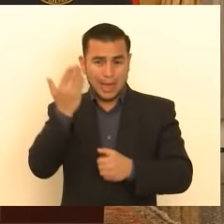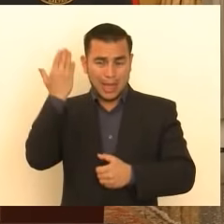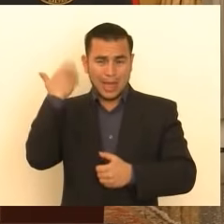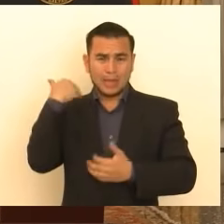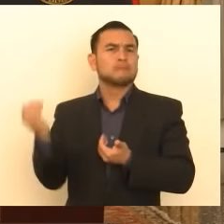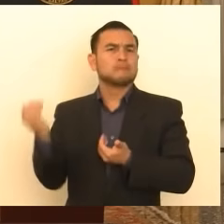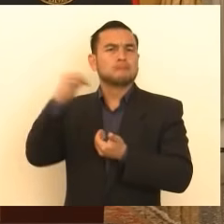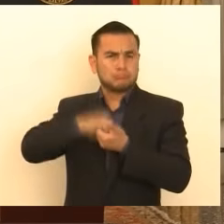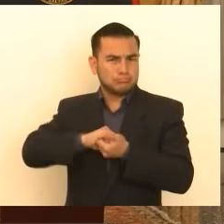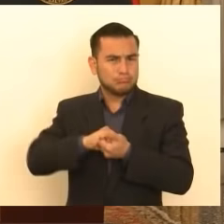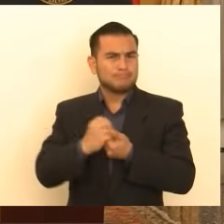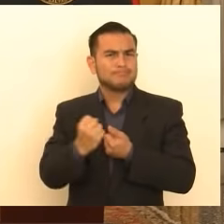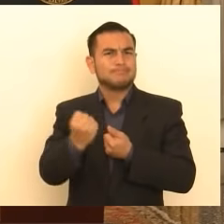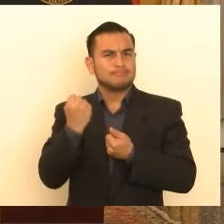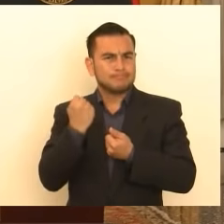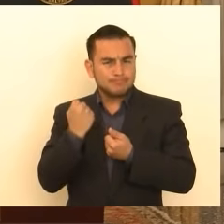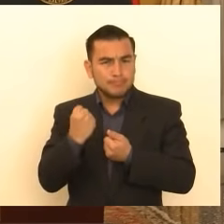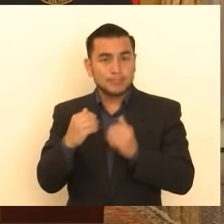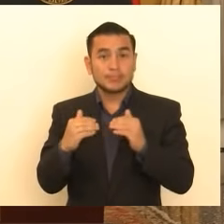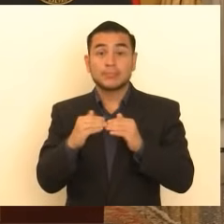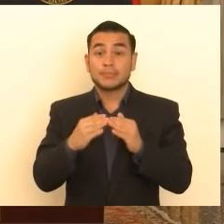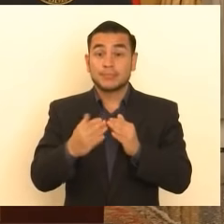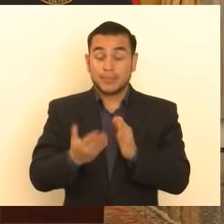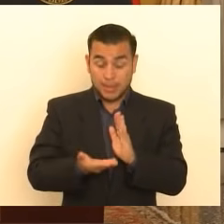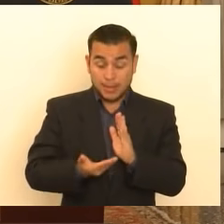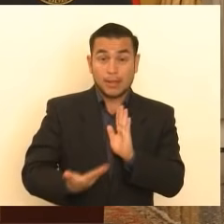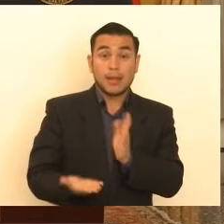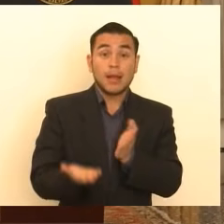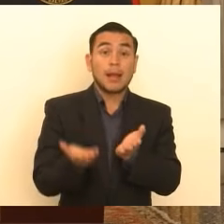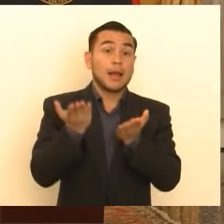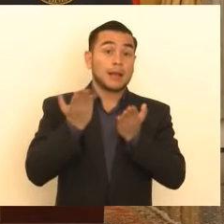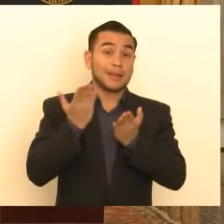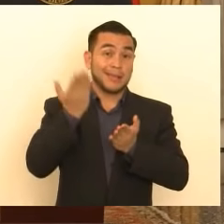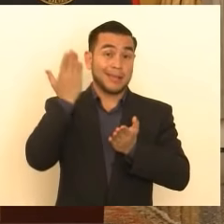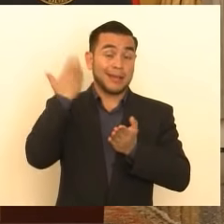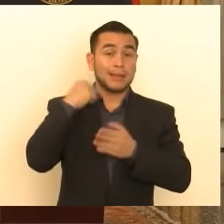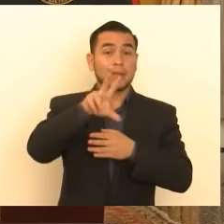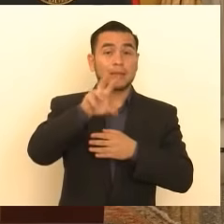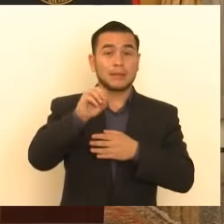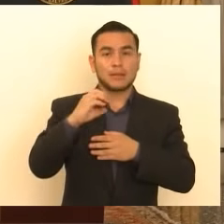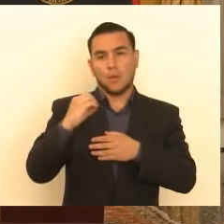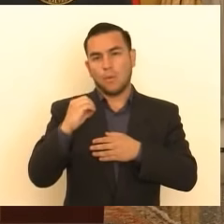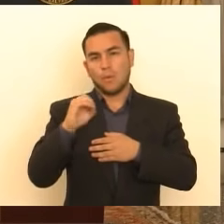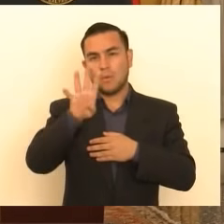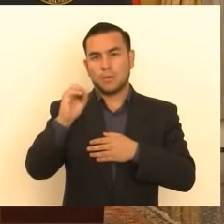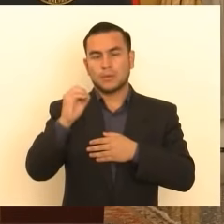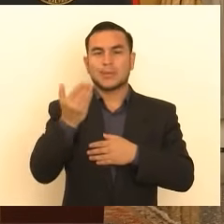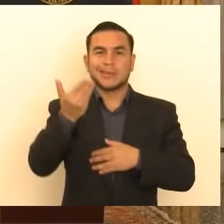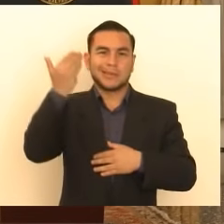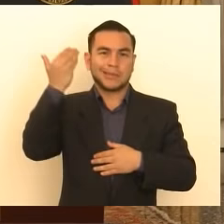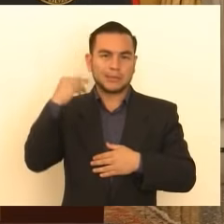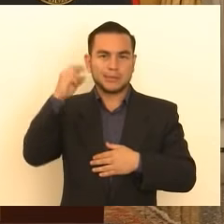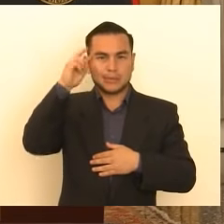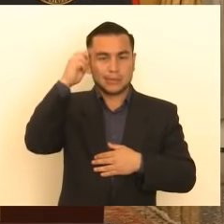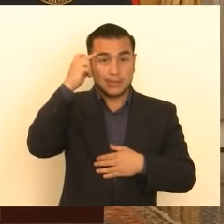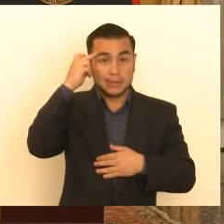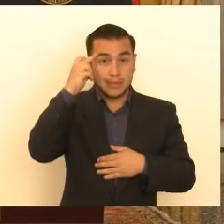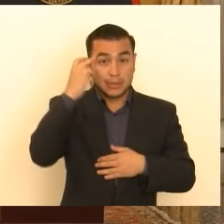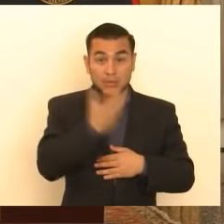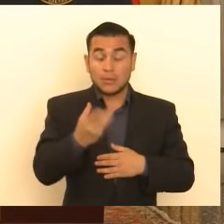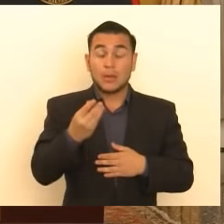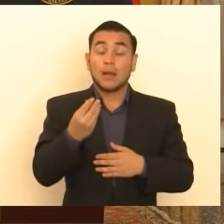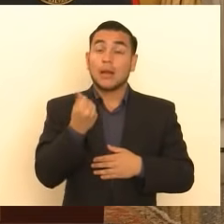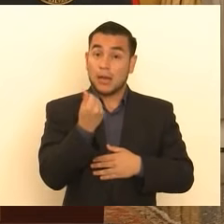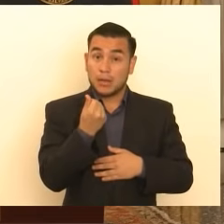vida. Si sumamos la ayuda que hemos recibido de Estados Unidos durante los últimos 30 o 40 años, estamos hablando de muchísimo dinero y